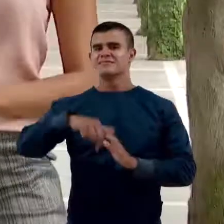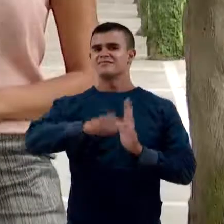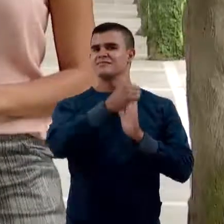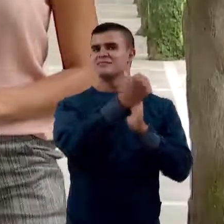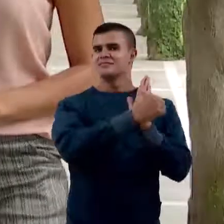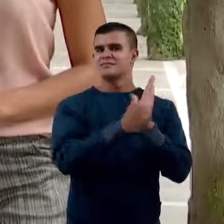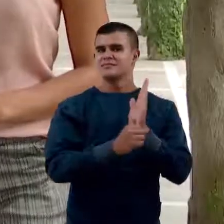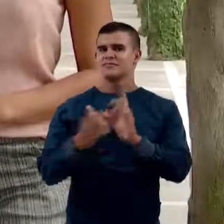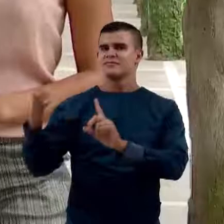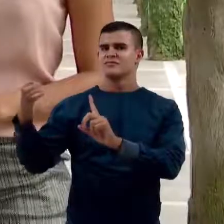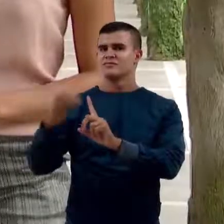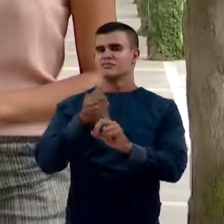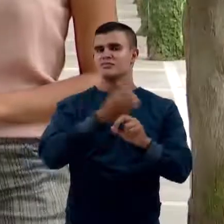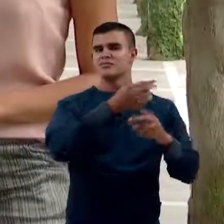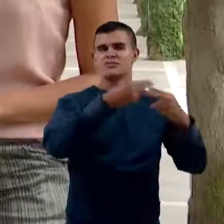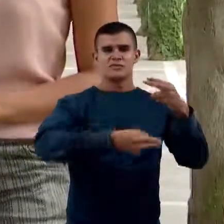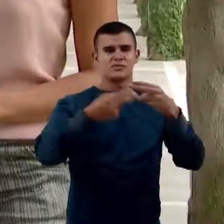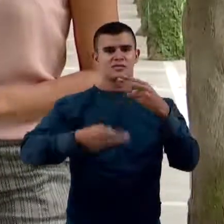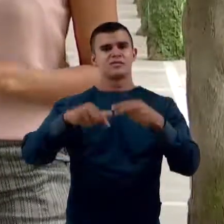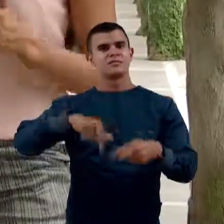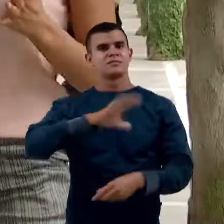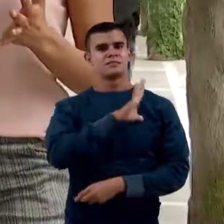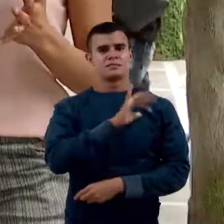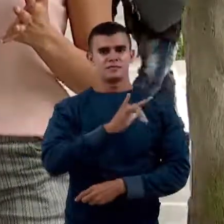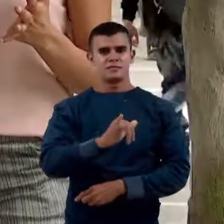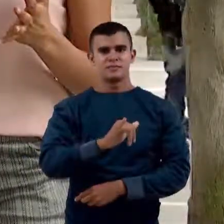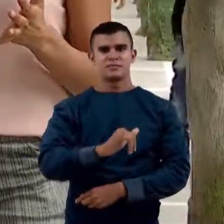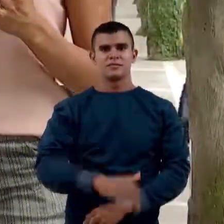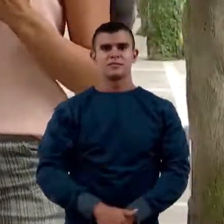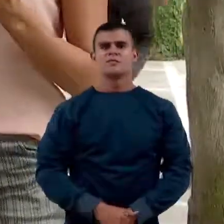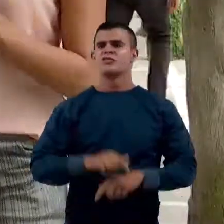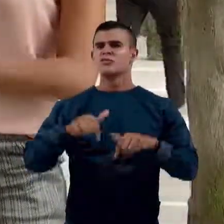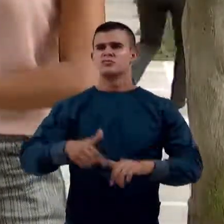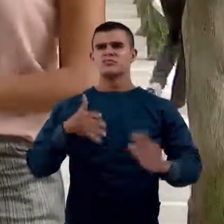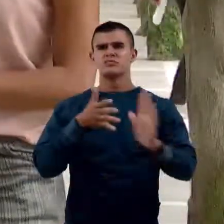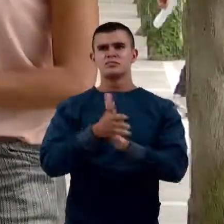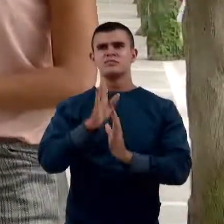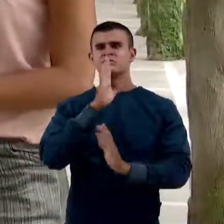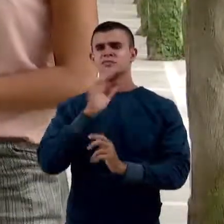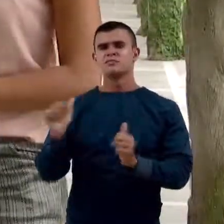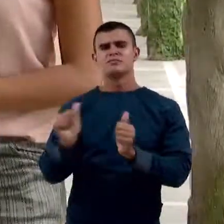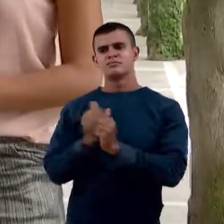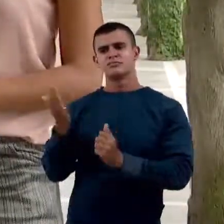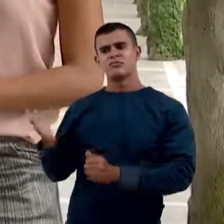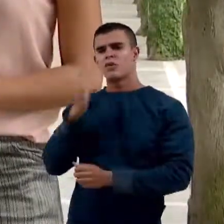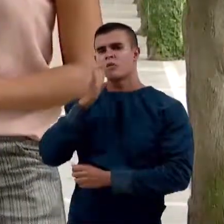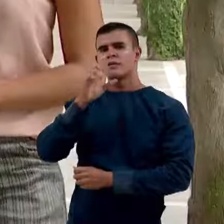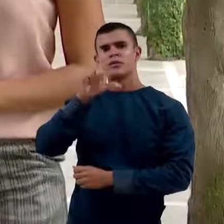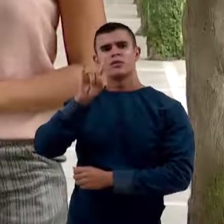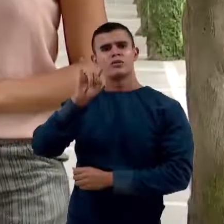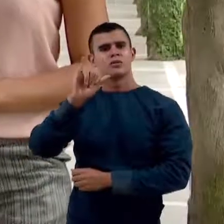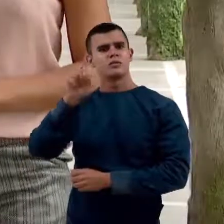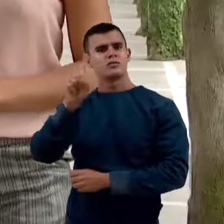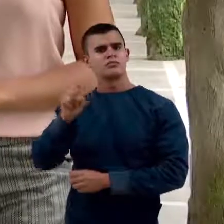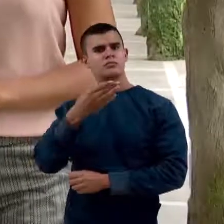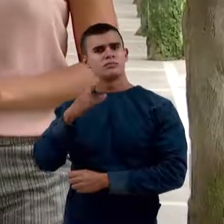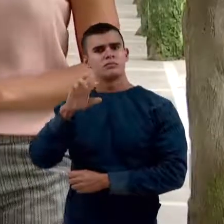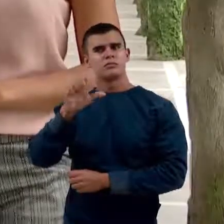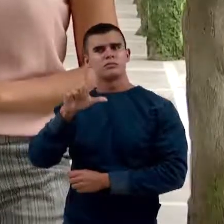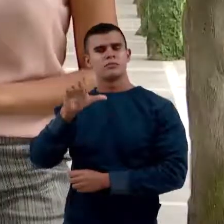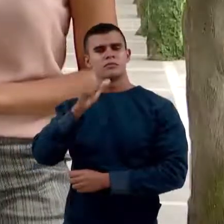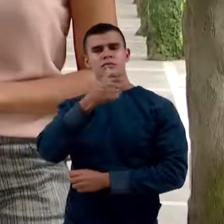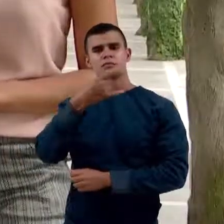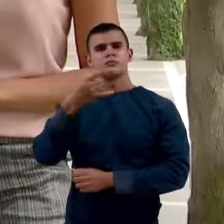Bienvenidos a Cali Hoy Crónicas, el programa que descubre las historias de nuestra región. Hoy estoy acompañada por Luis Plaza, quien junto a su equipo de trabajo